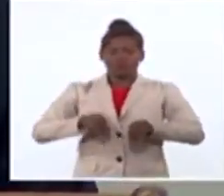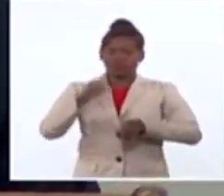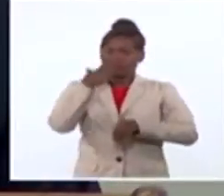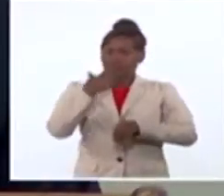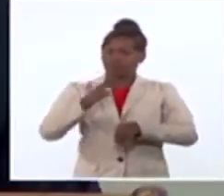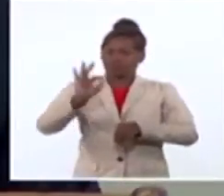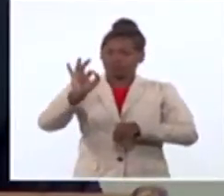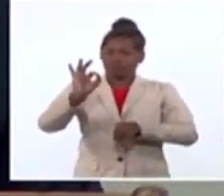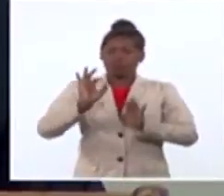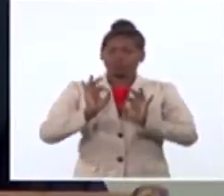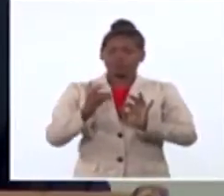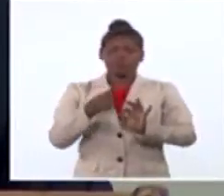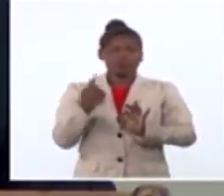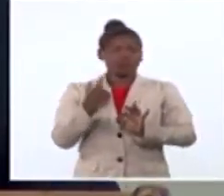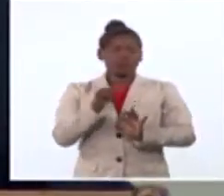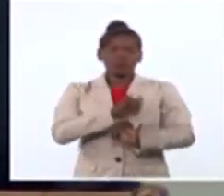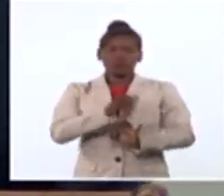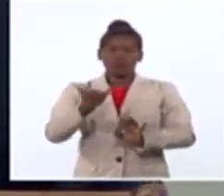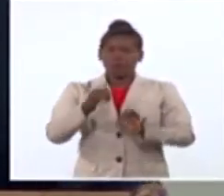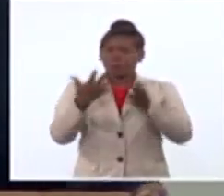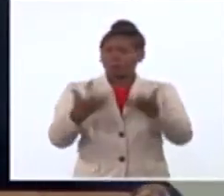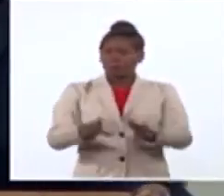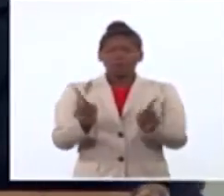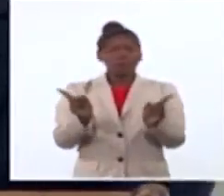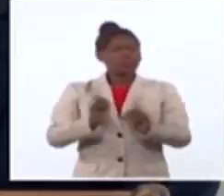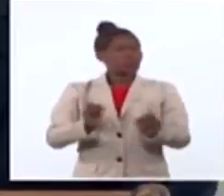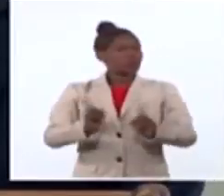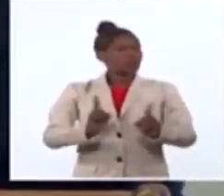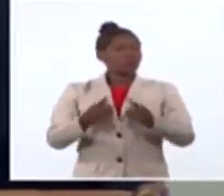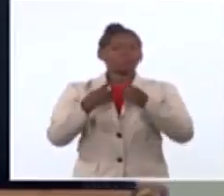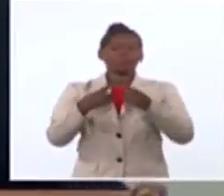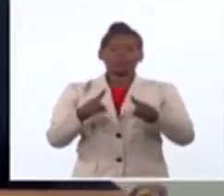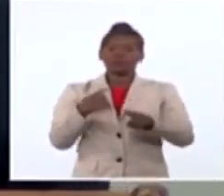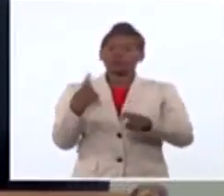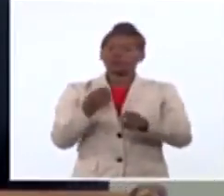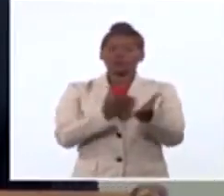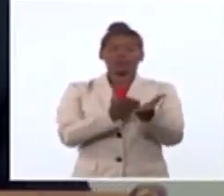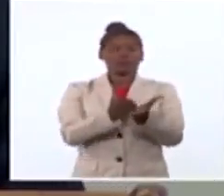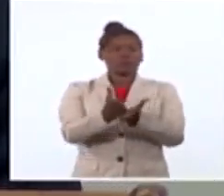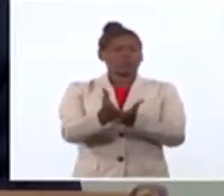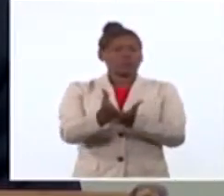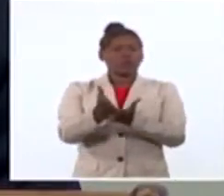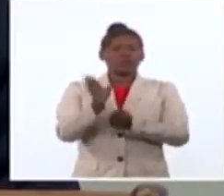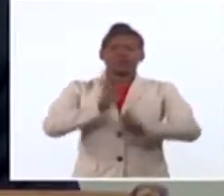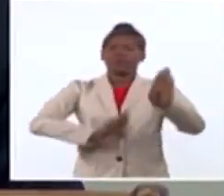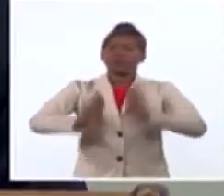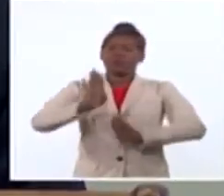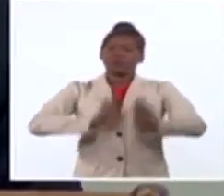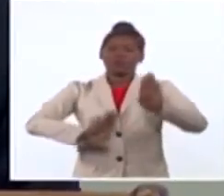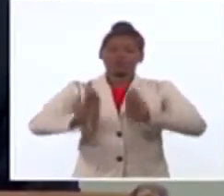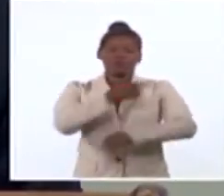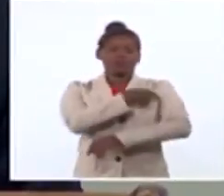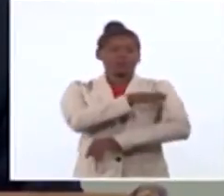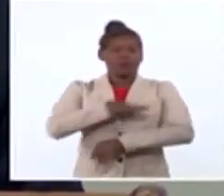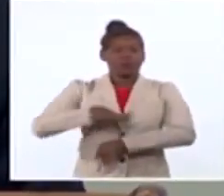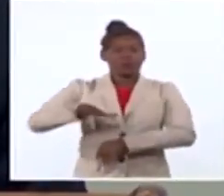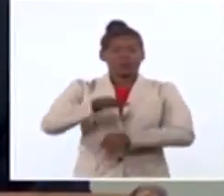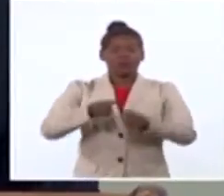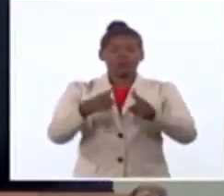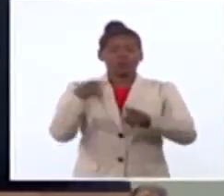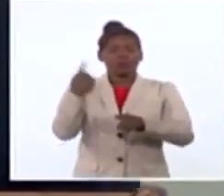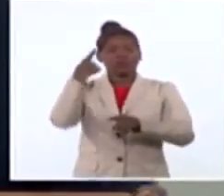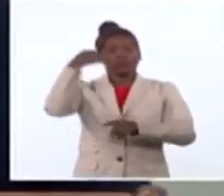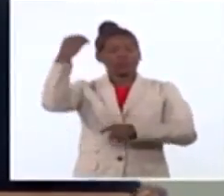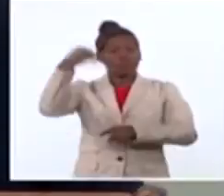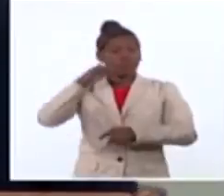de ninguna manera a permitir que la agresión organizada desde el exterior,